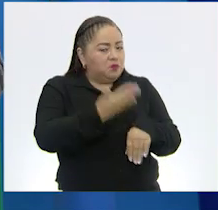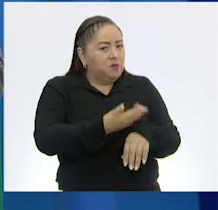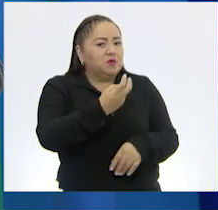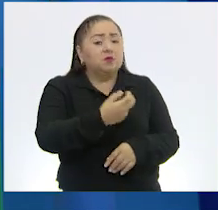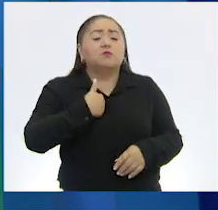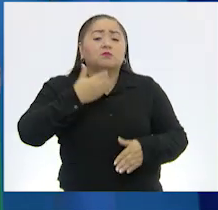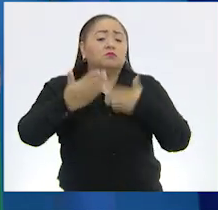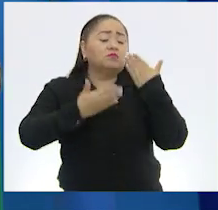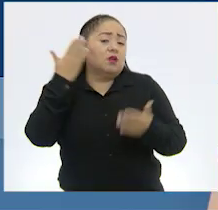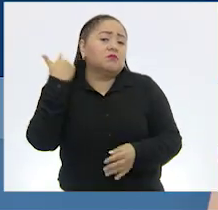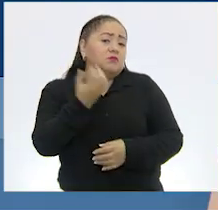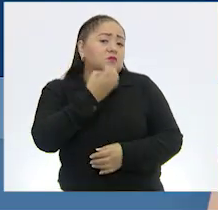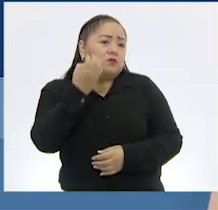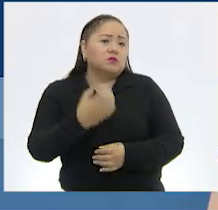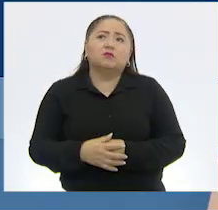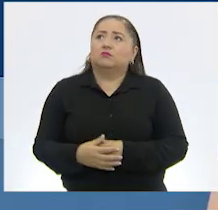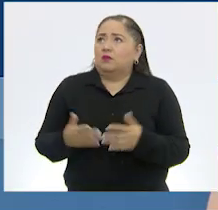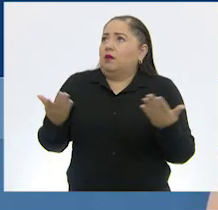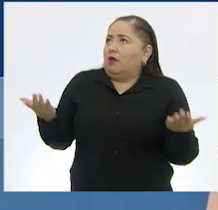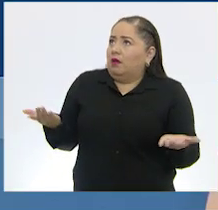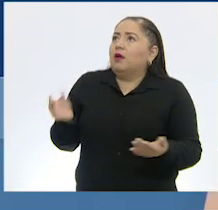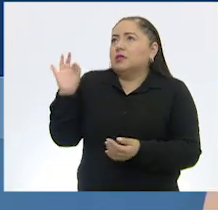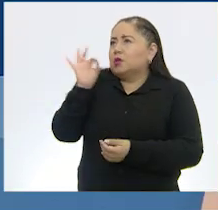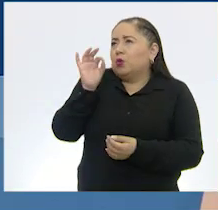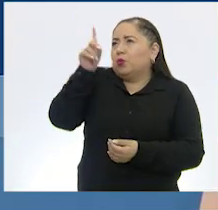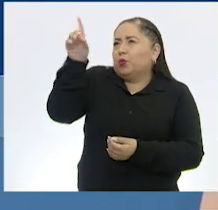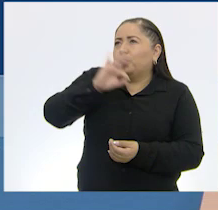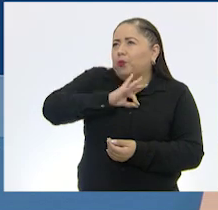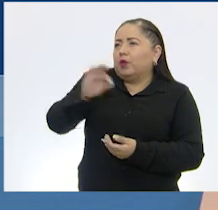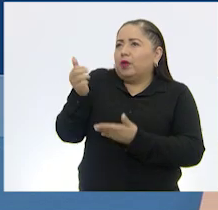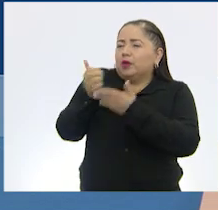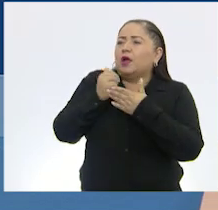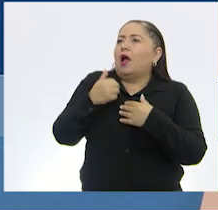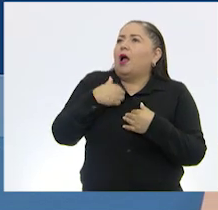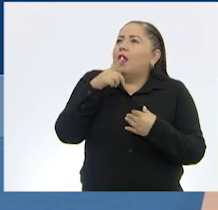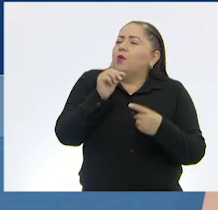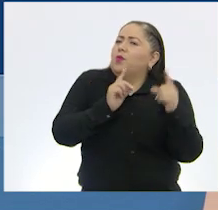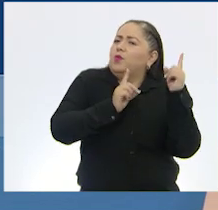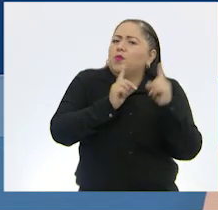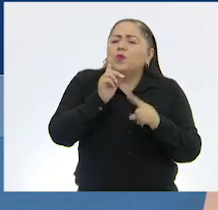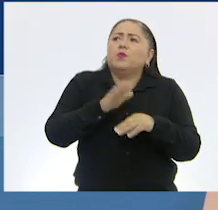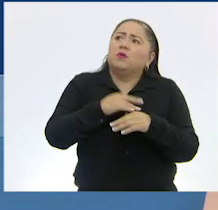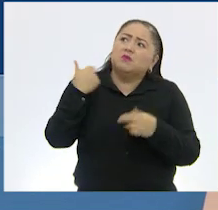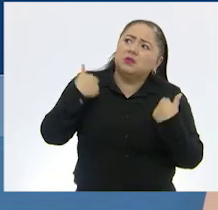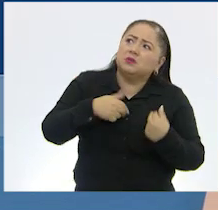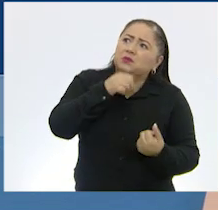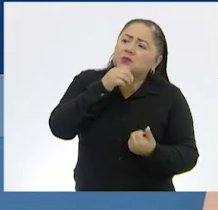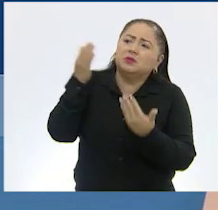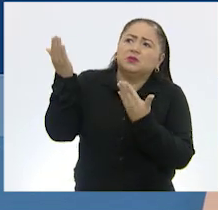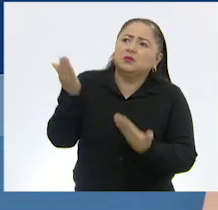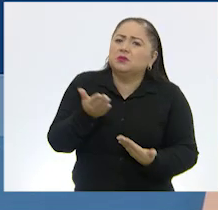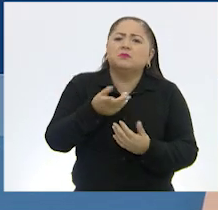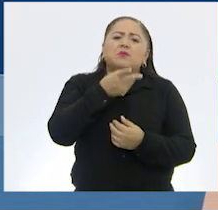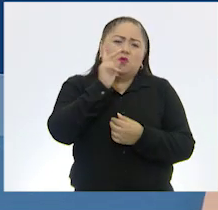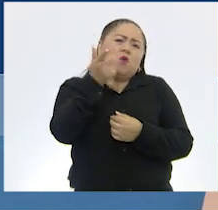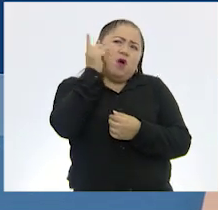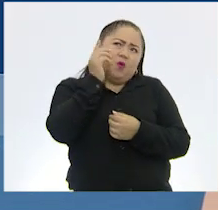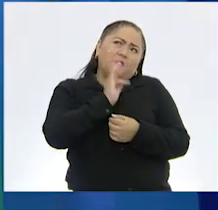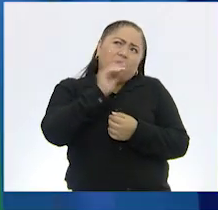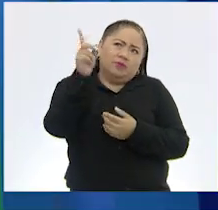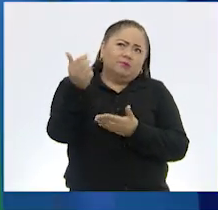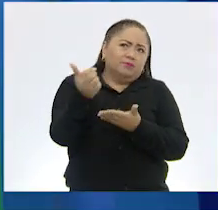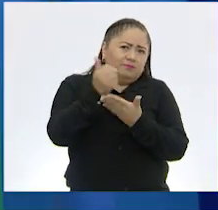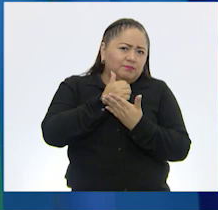lo estudié en la escuela. Entonces quizá tú puedas contestarme una duda. Es que no ha llegado la maestra Cecilia, pero ojalá me puedas